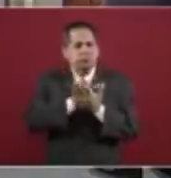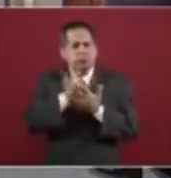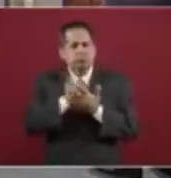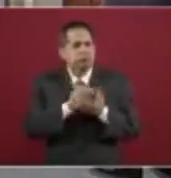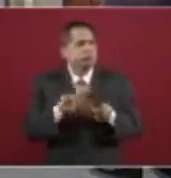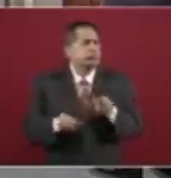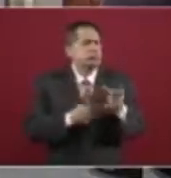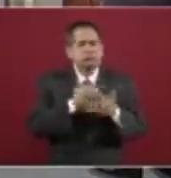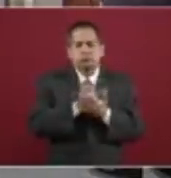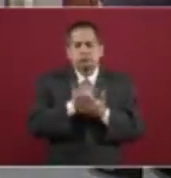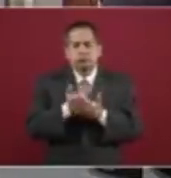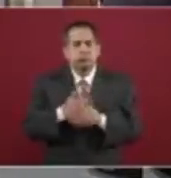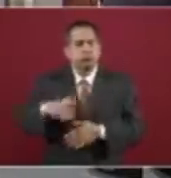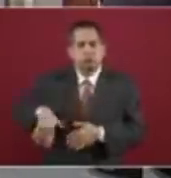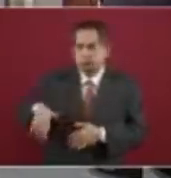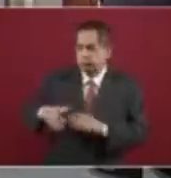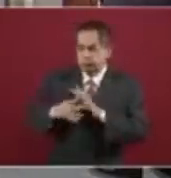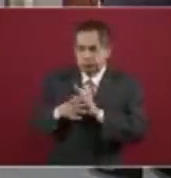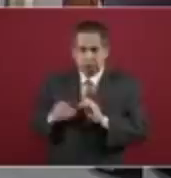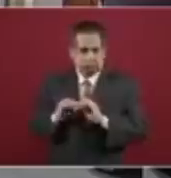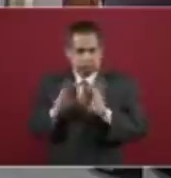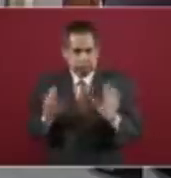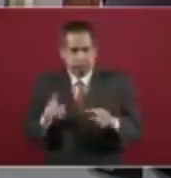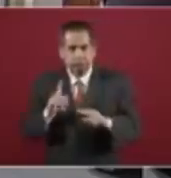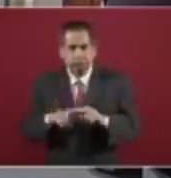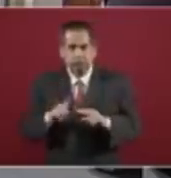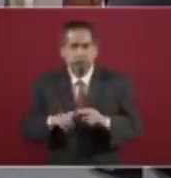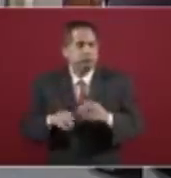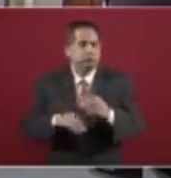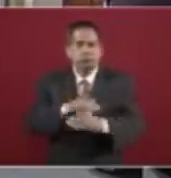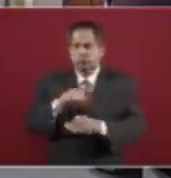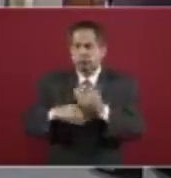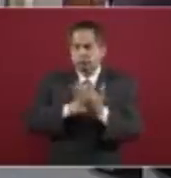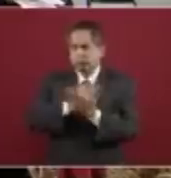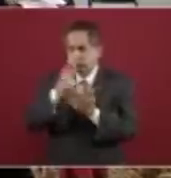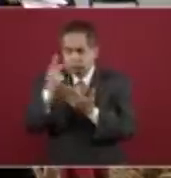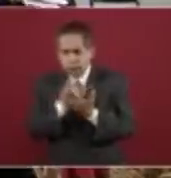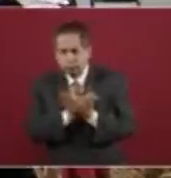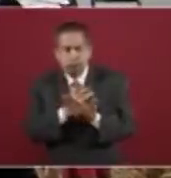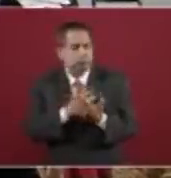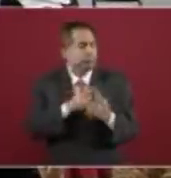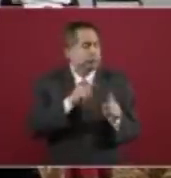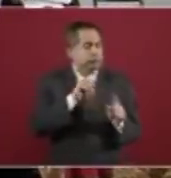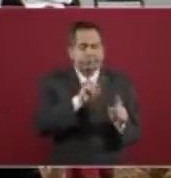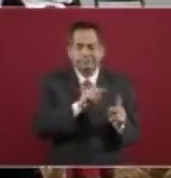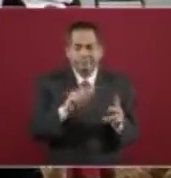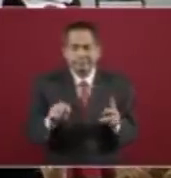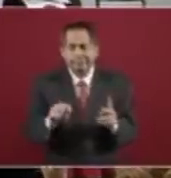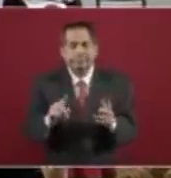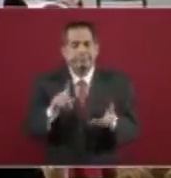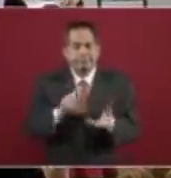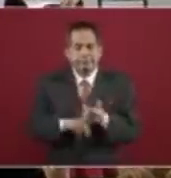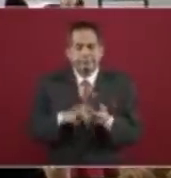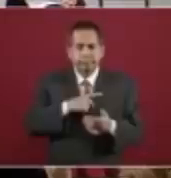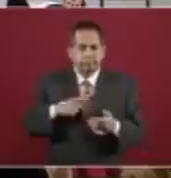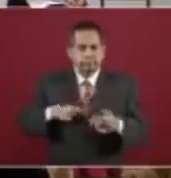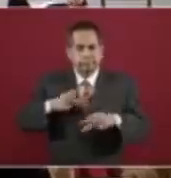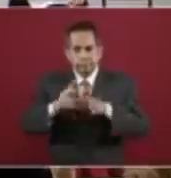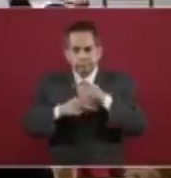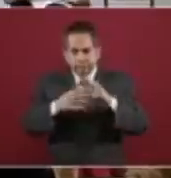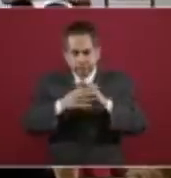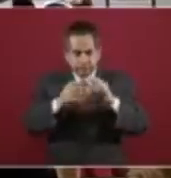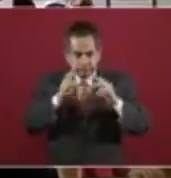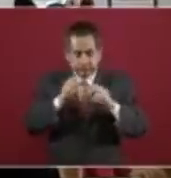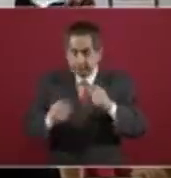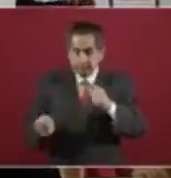Como ya explicó el presidente, en general todos los programas tienen que ser verificados